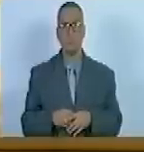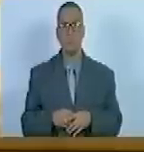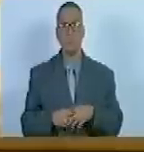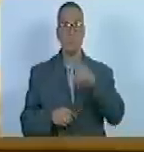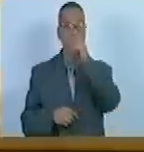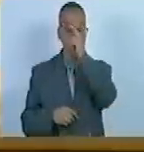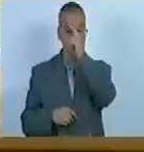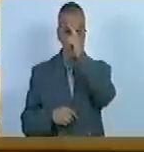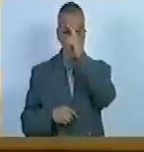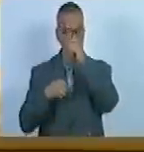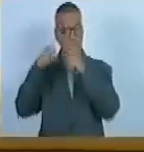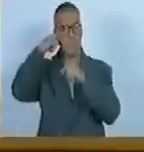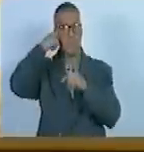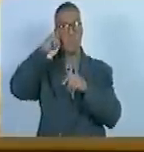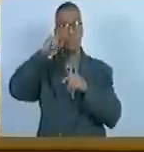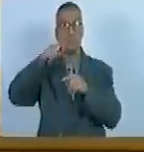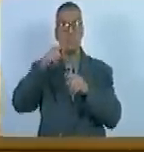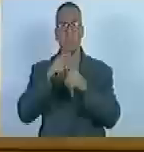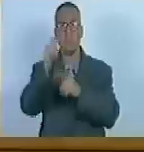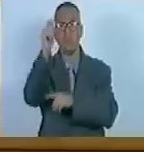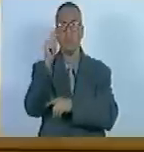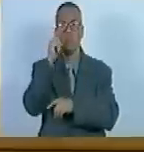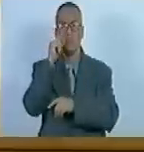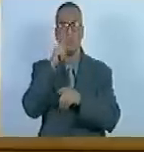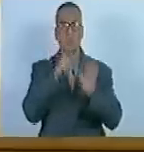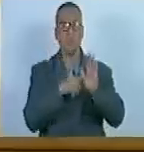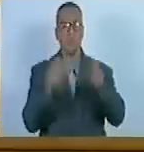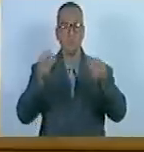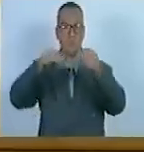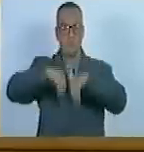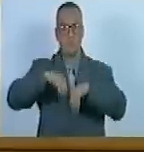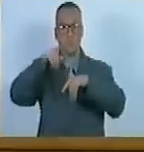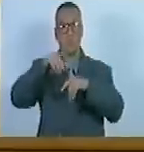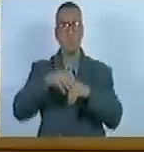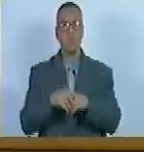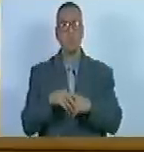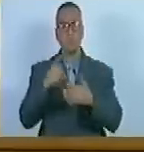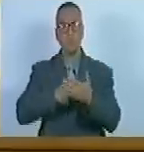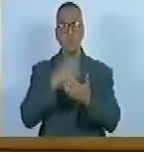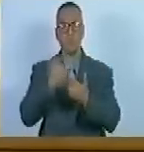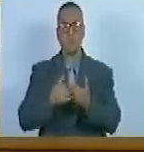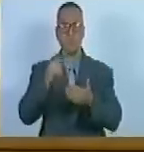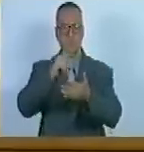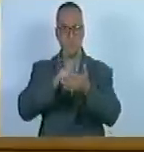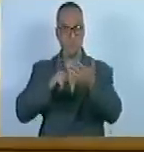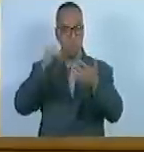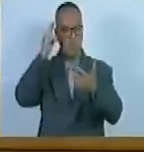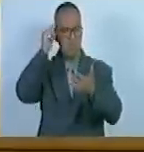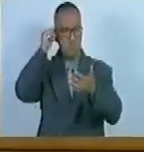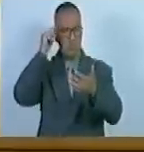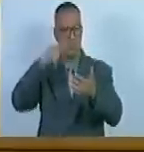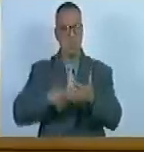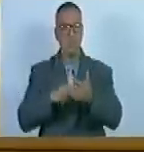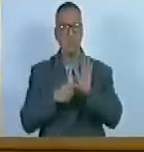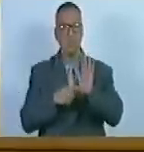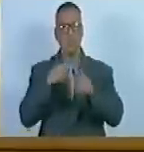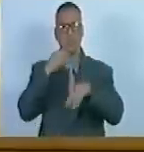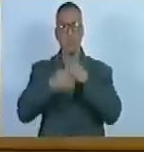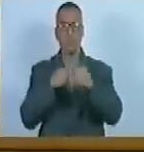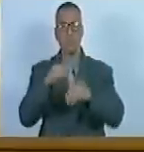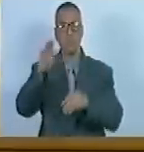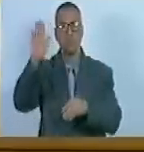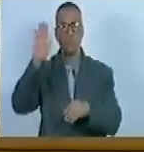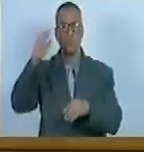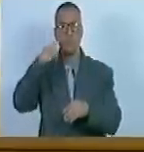En consideración, las diputadas y diputados que estén de acuerdo con el proyecto de orden del día presentado, sírvanse a manifestar con la señal